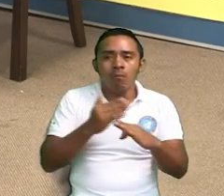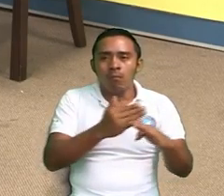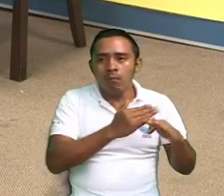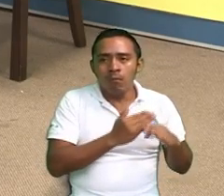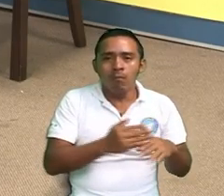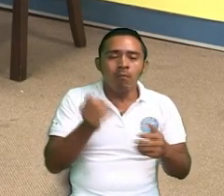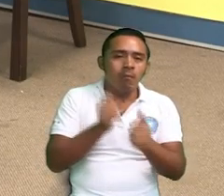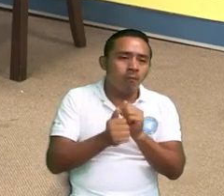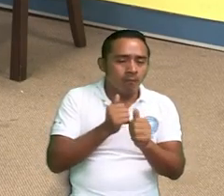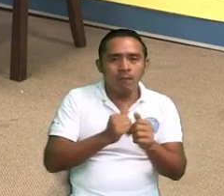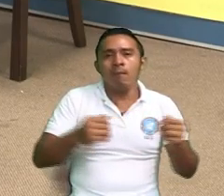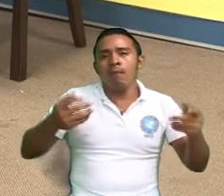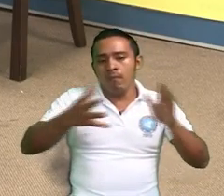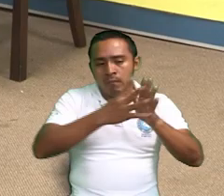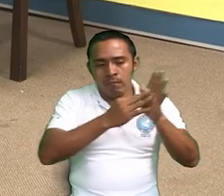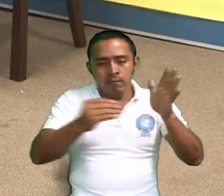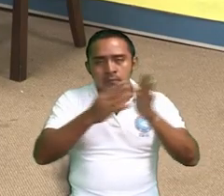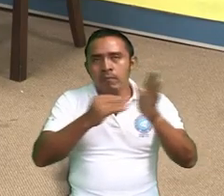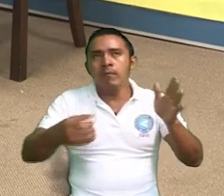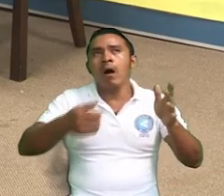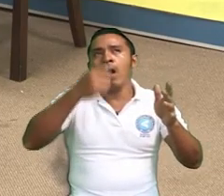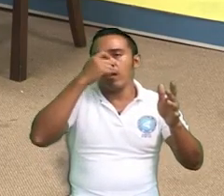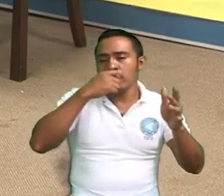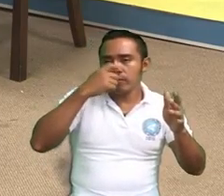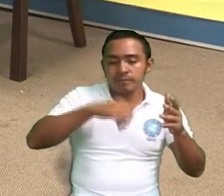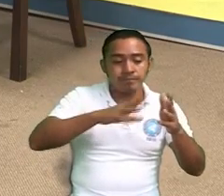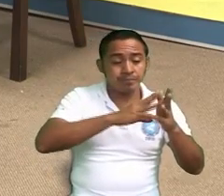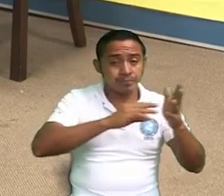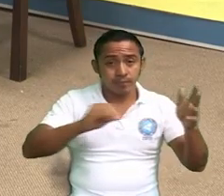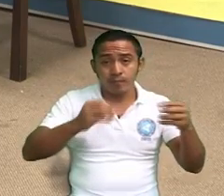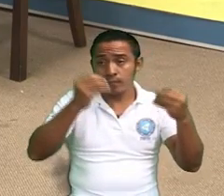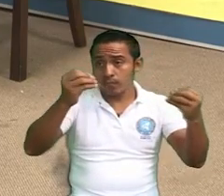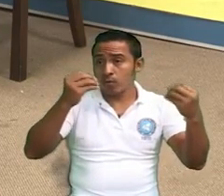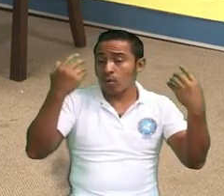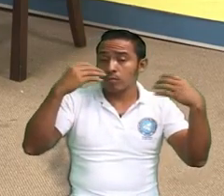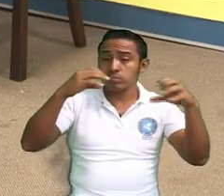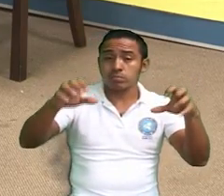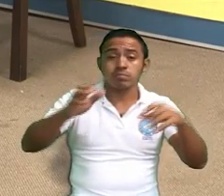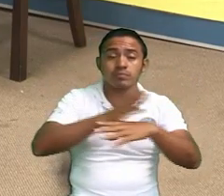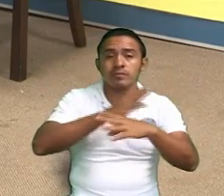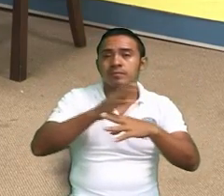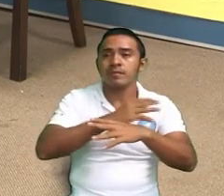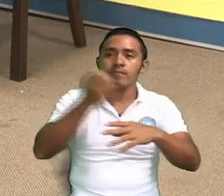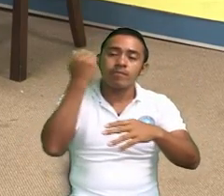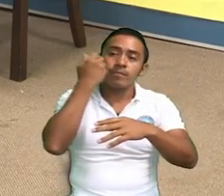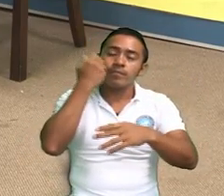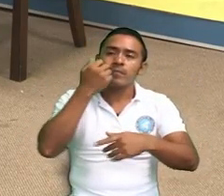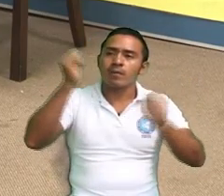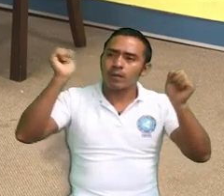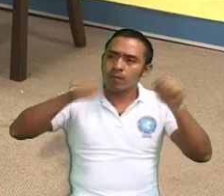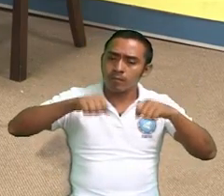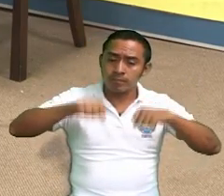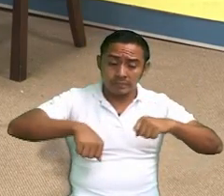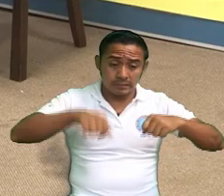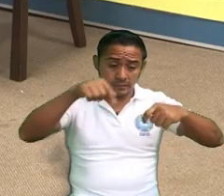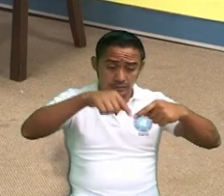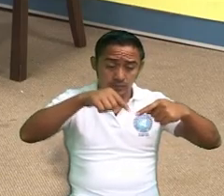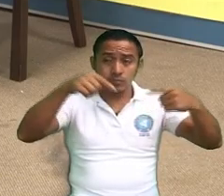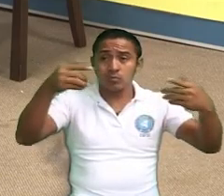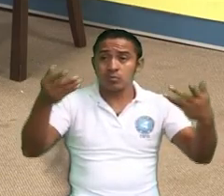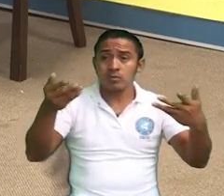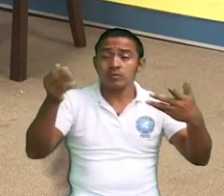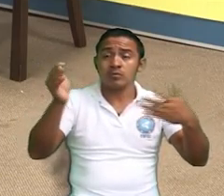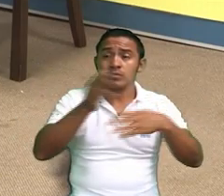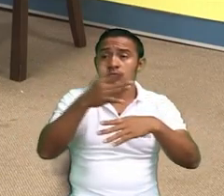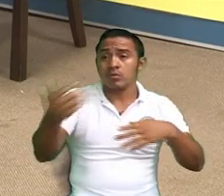enfermedades respiratorias, brotes de neumonía, venimos previniendo un sinnúmero de enfermedades que incluso pueden venir a enmascarar